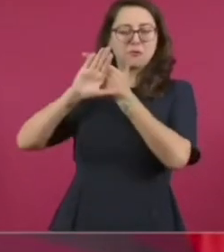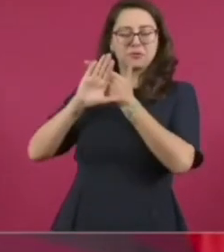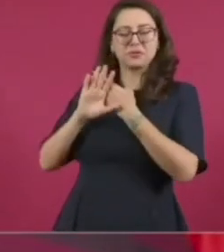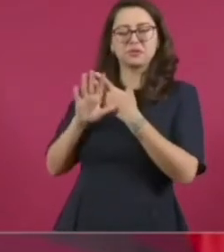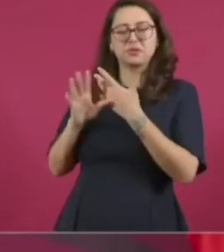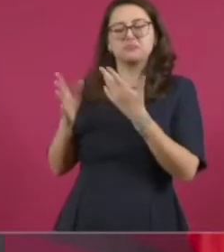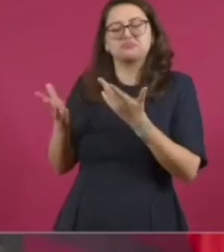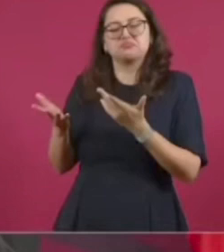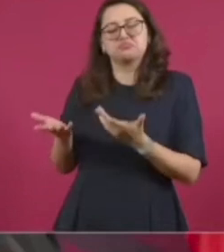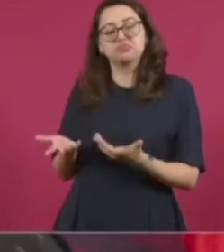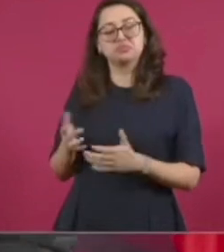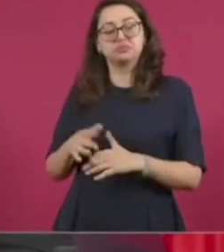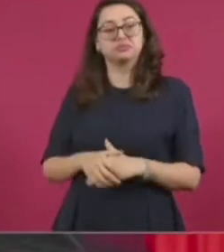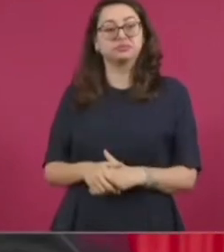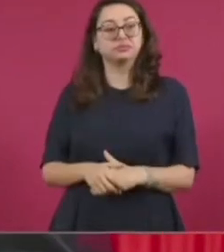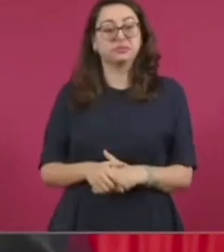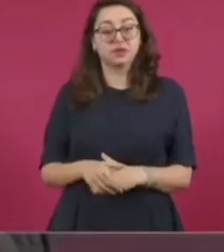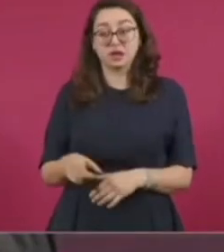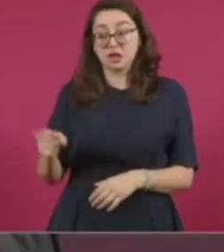creo que no,